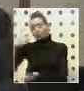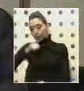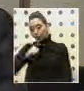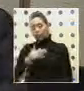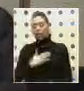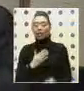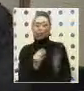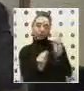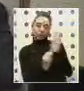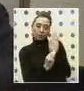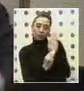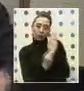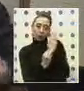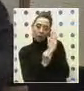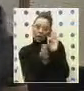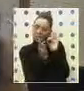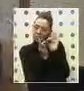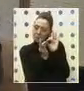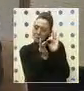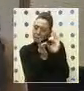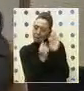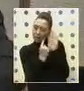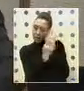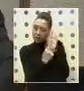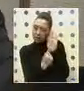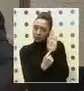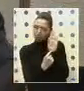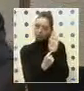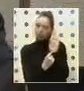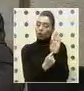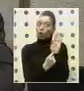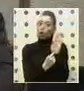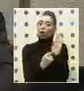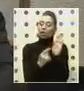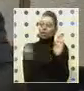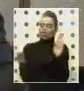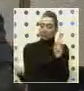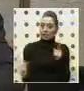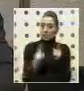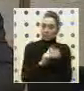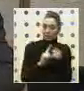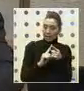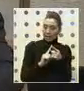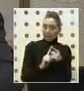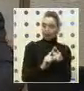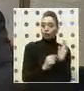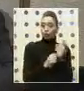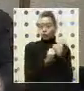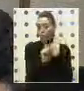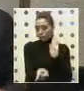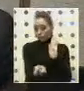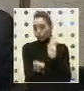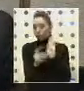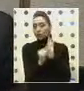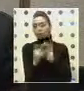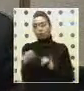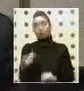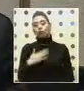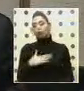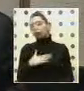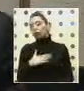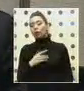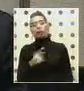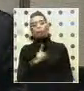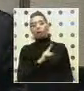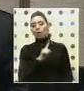especificara si va a ser vinculante o no. Yo, personalmente, estoy porque no sea vinculante.